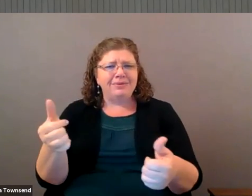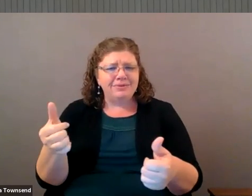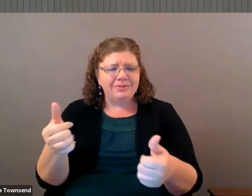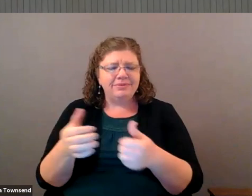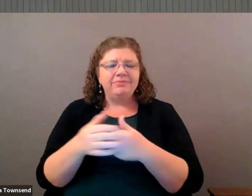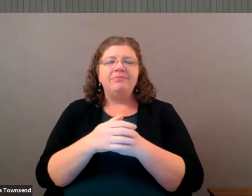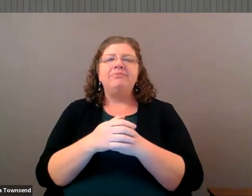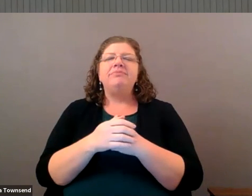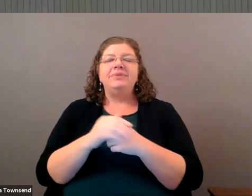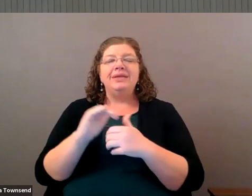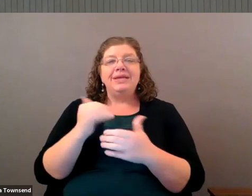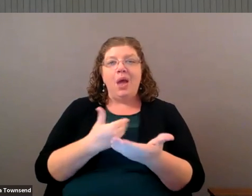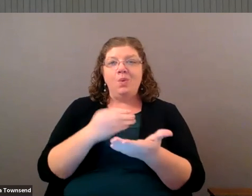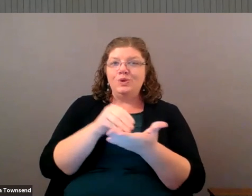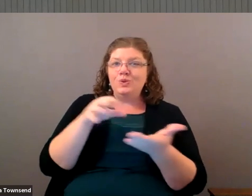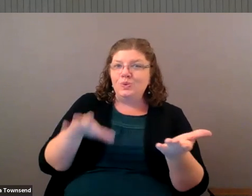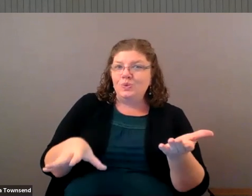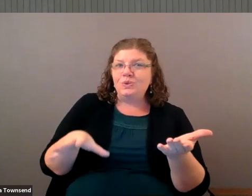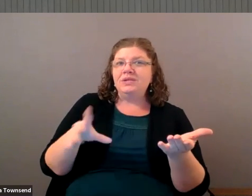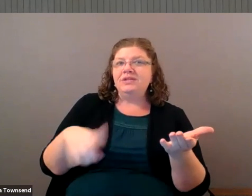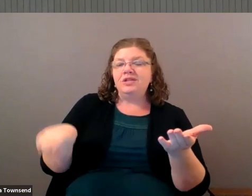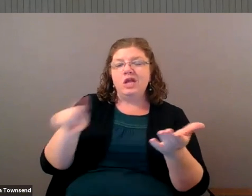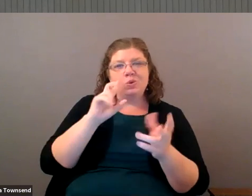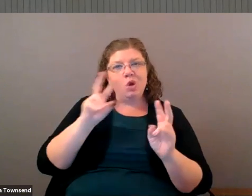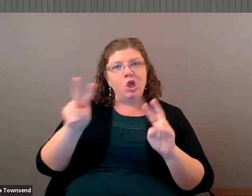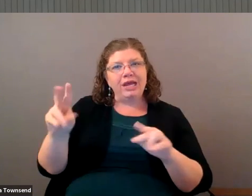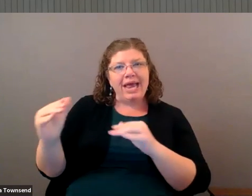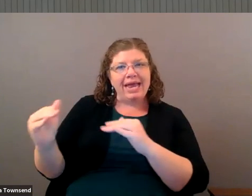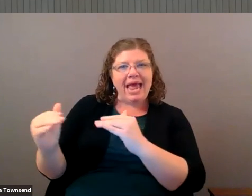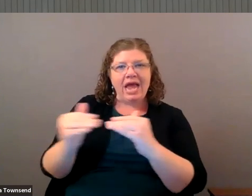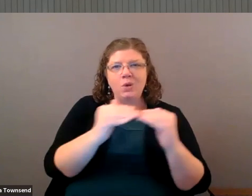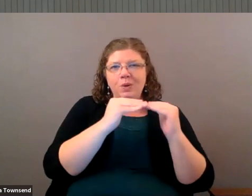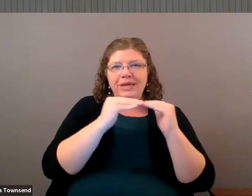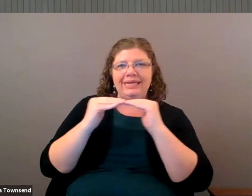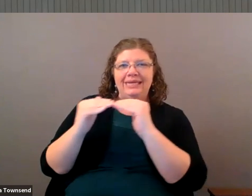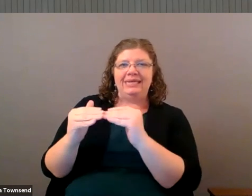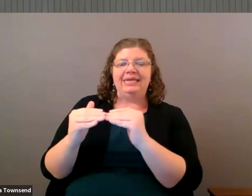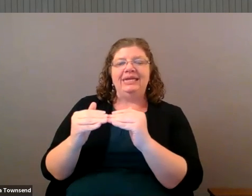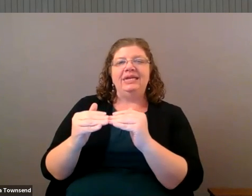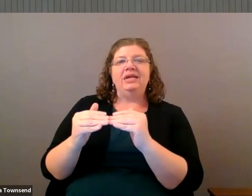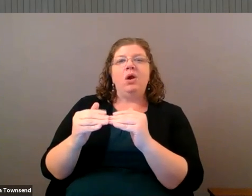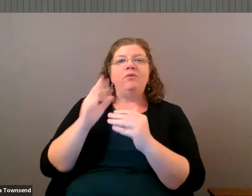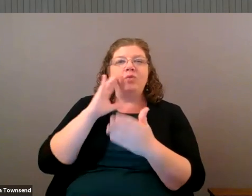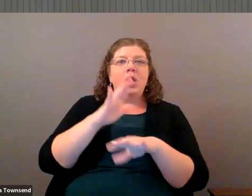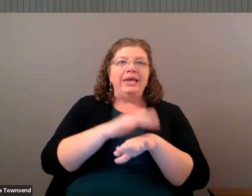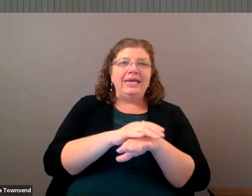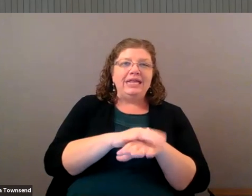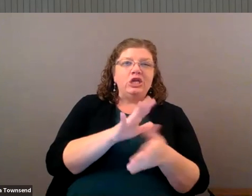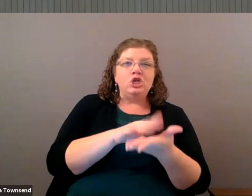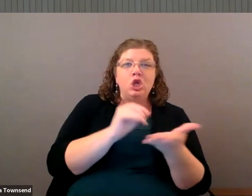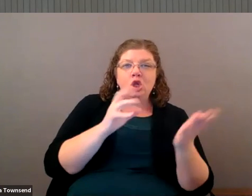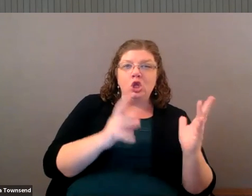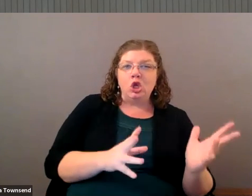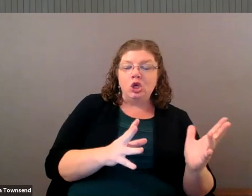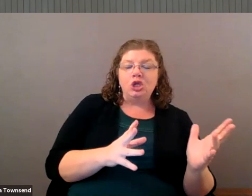Conforme a nuestros estudiantes, estamos buscando la equidad para los estudiantes que aprenden inglés